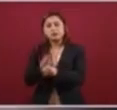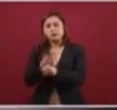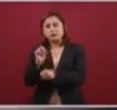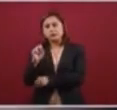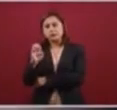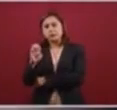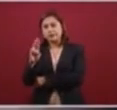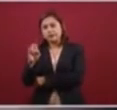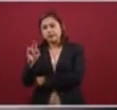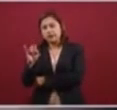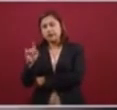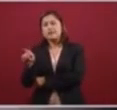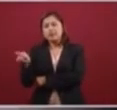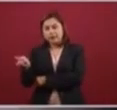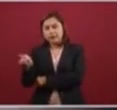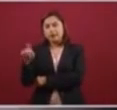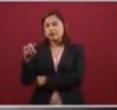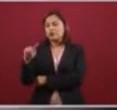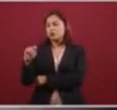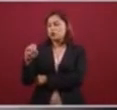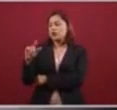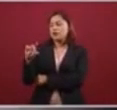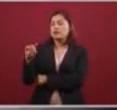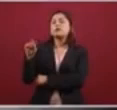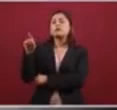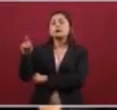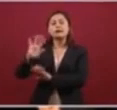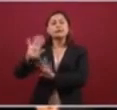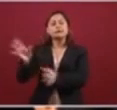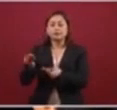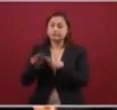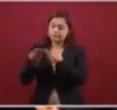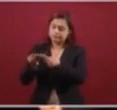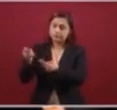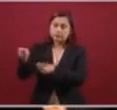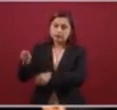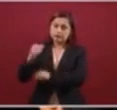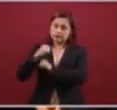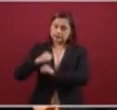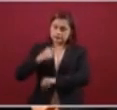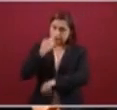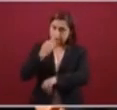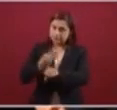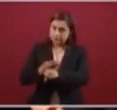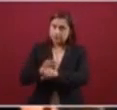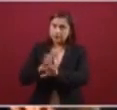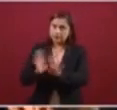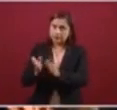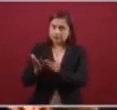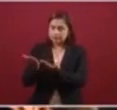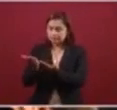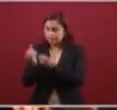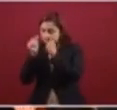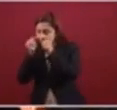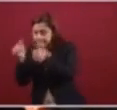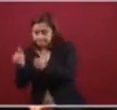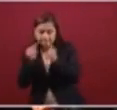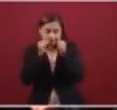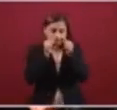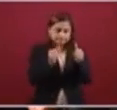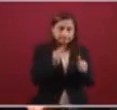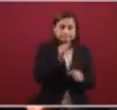y ya se está trabajando en los dos casos porque no es solo el